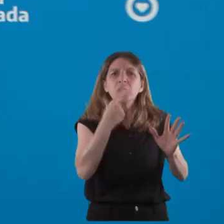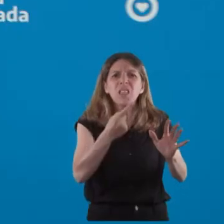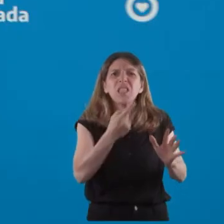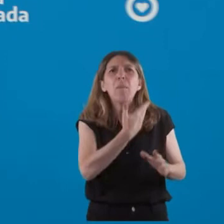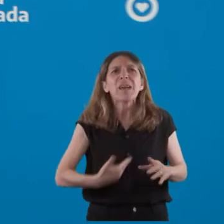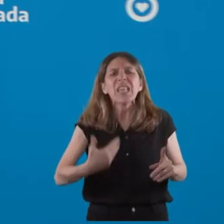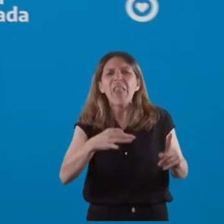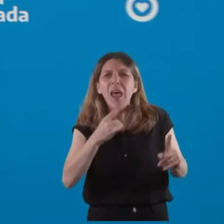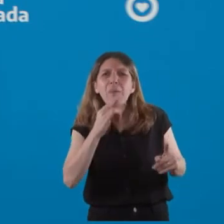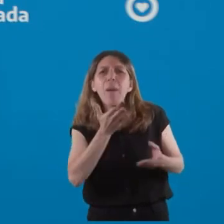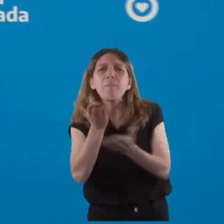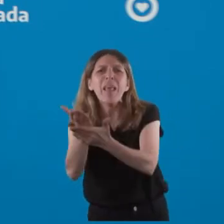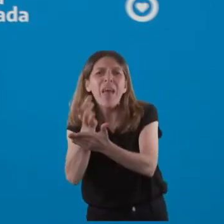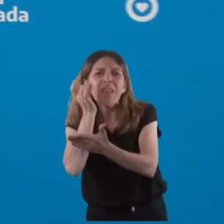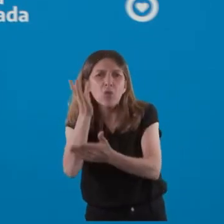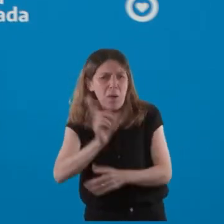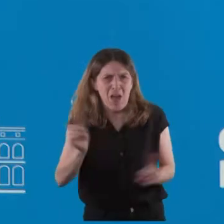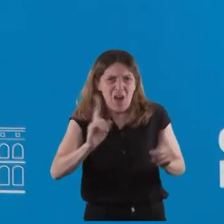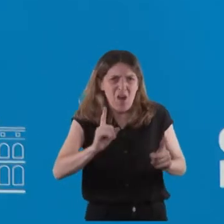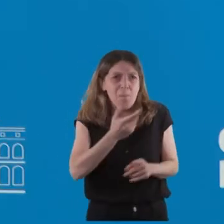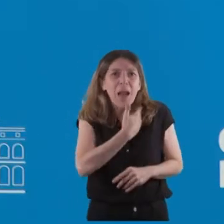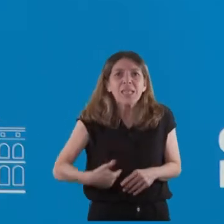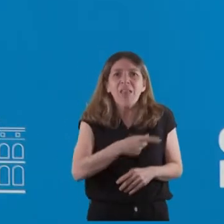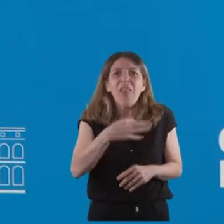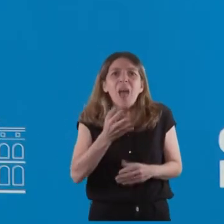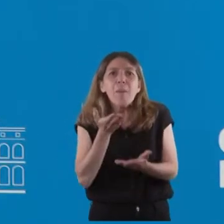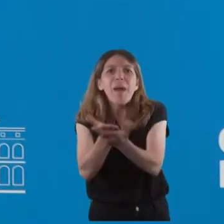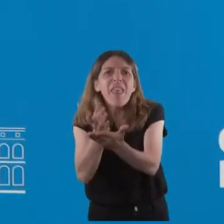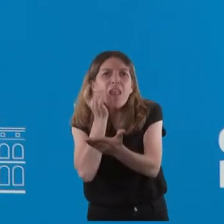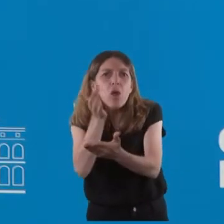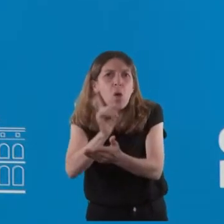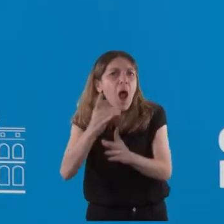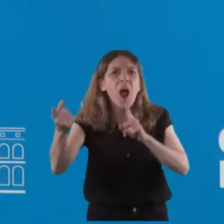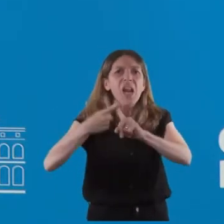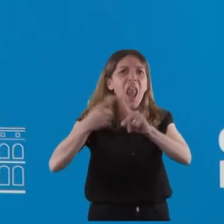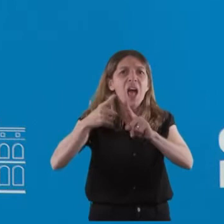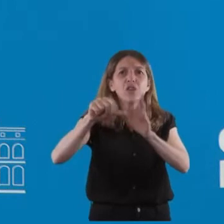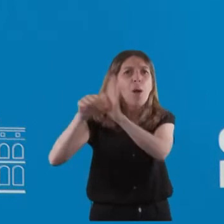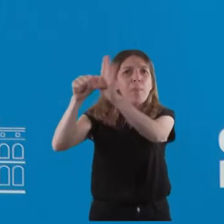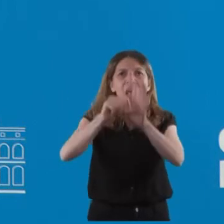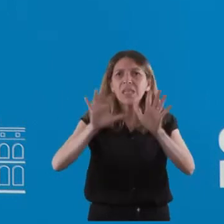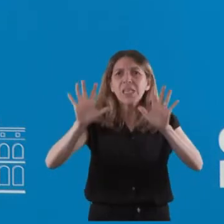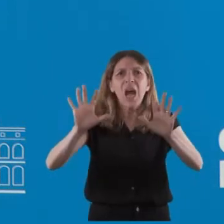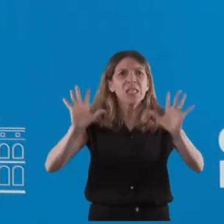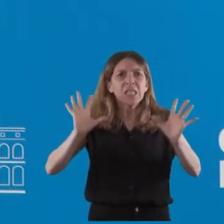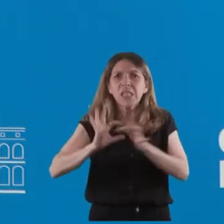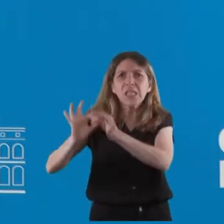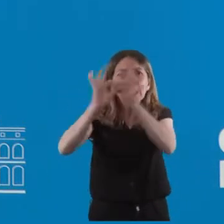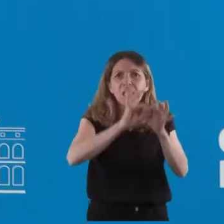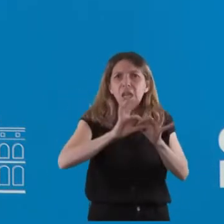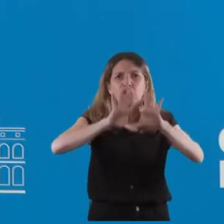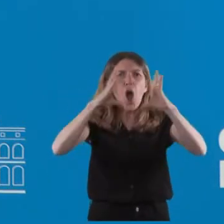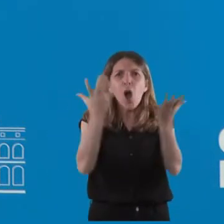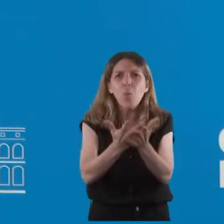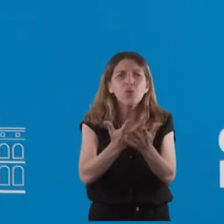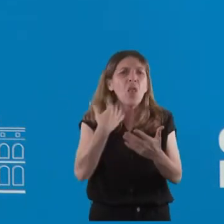creo que ni tan pero han pedido disculpas creo que las relaciones multilaterales son en este momento el eje del mundo y que tenemos que conversar